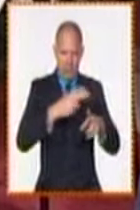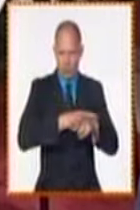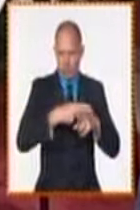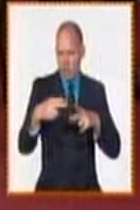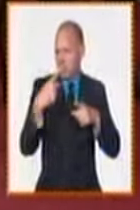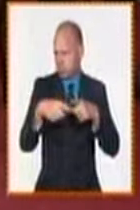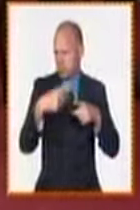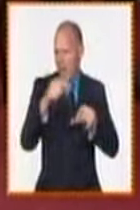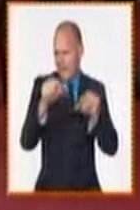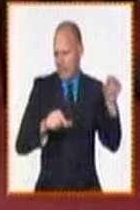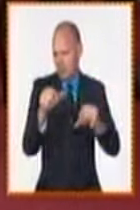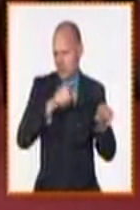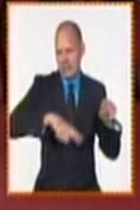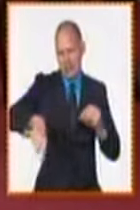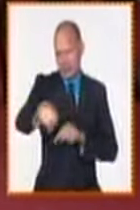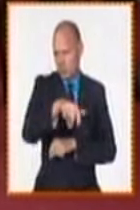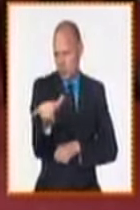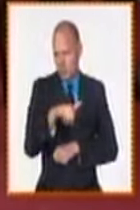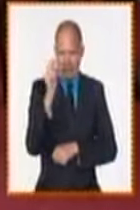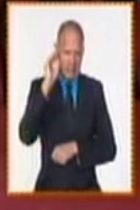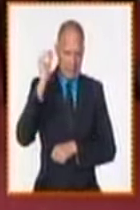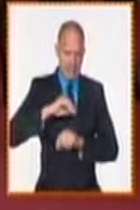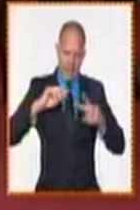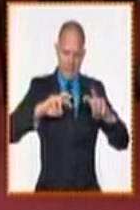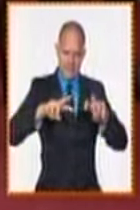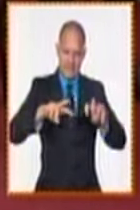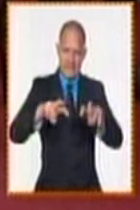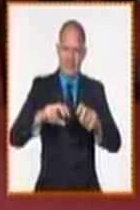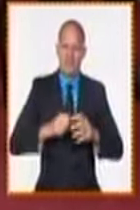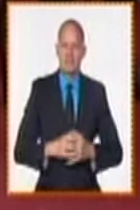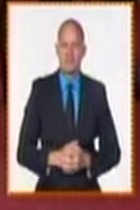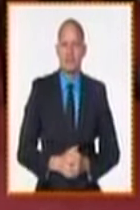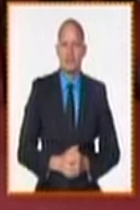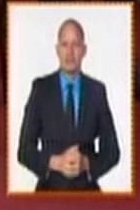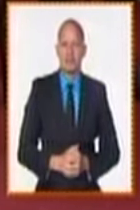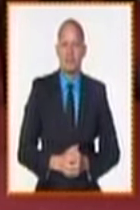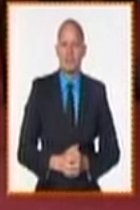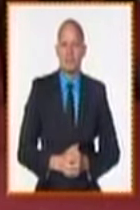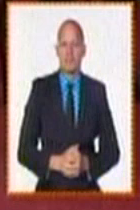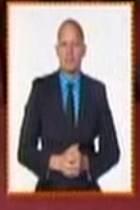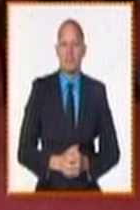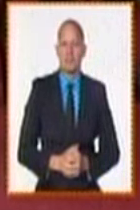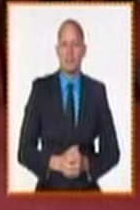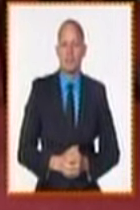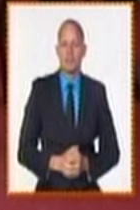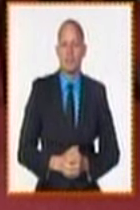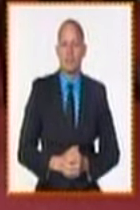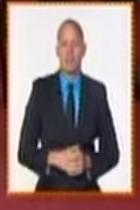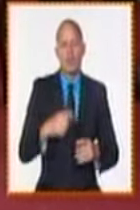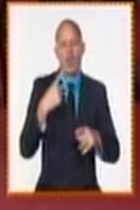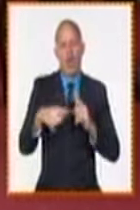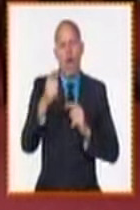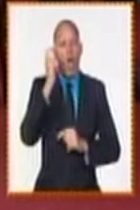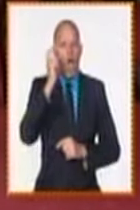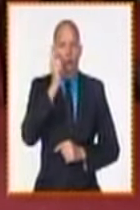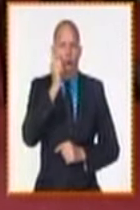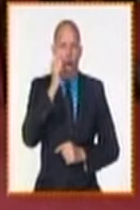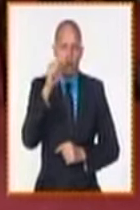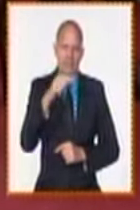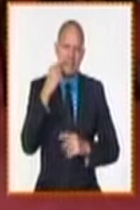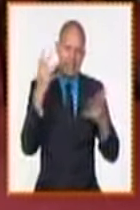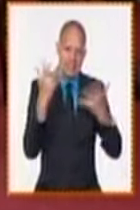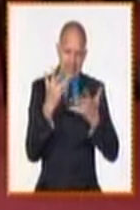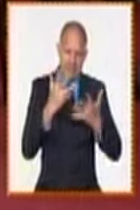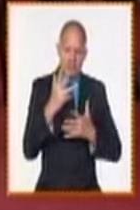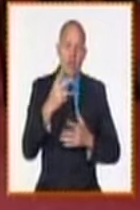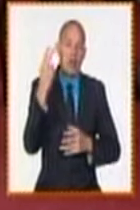la preservación del patrimonio y el gobierno de Bayamo. También está con nosotros el querido músico granmense José Alberto Tamayo